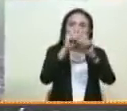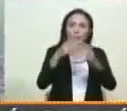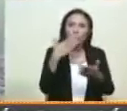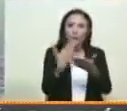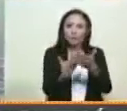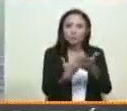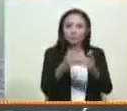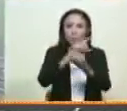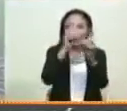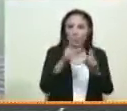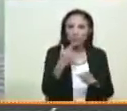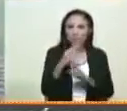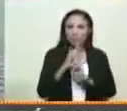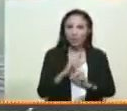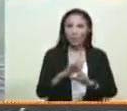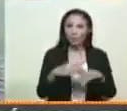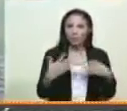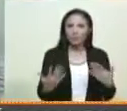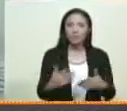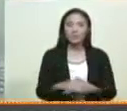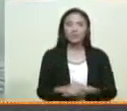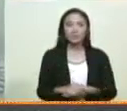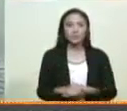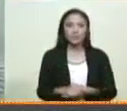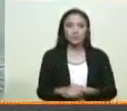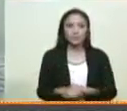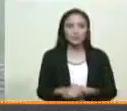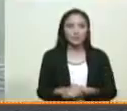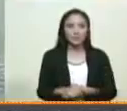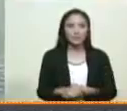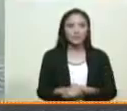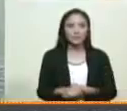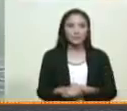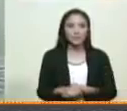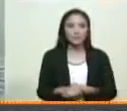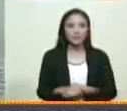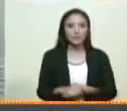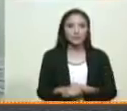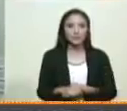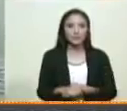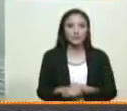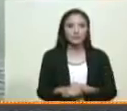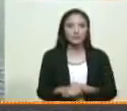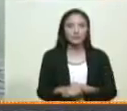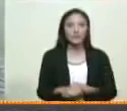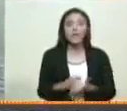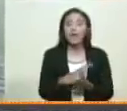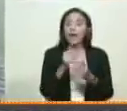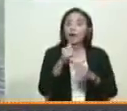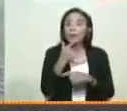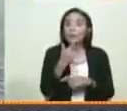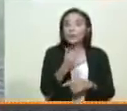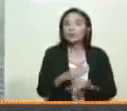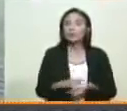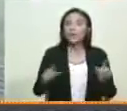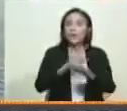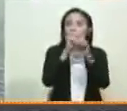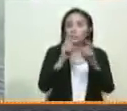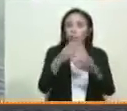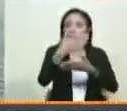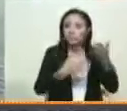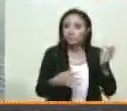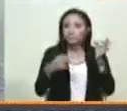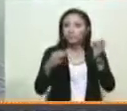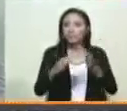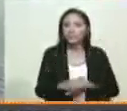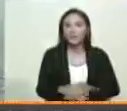encuestas. Pero no vamos a ganar porque lo dicen las encuestas. Vamos a ganar porque lo dice el pueblo en el barrio, en